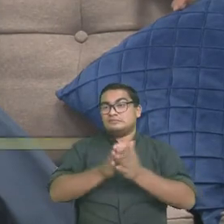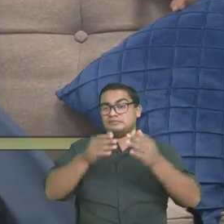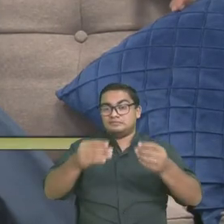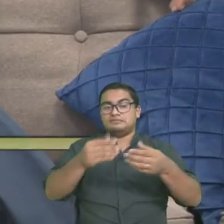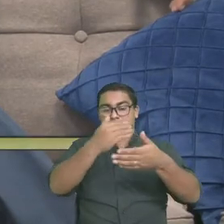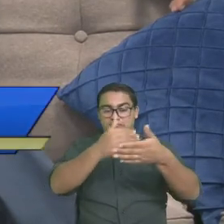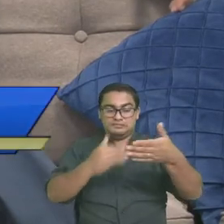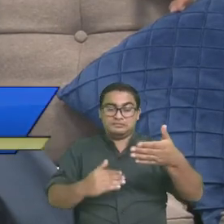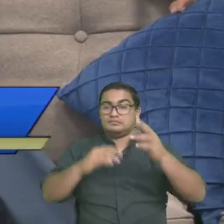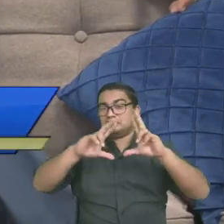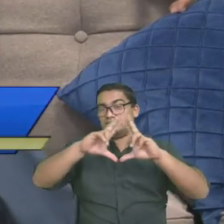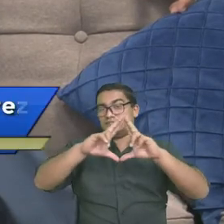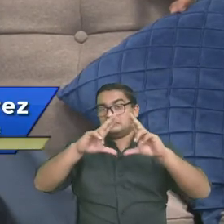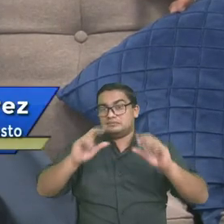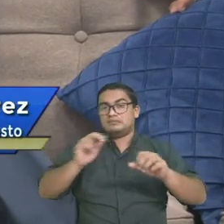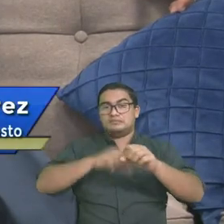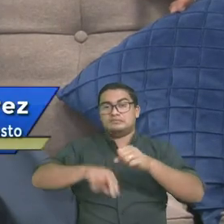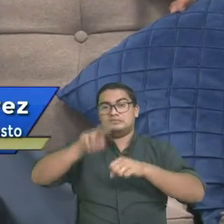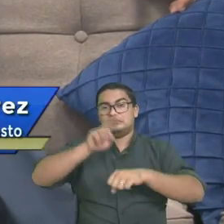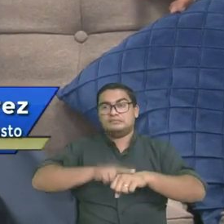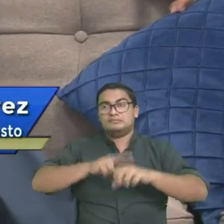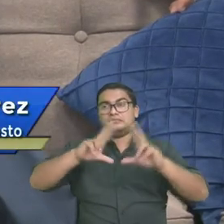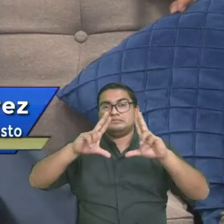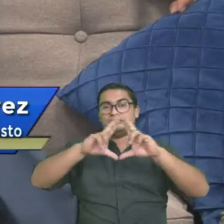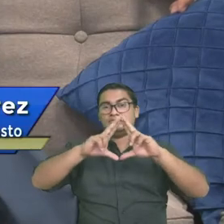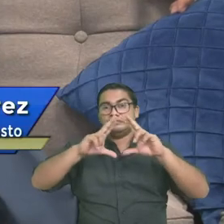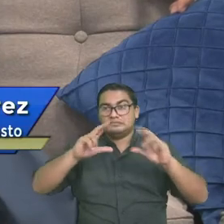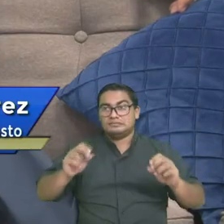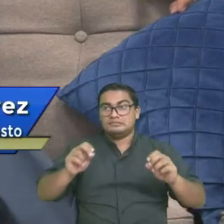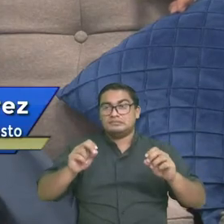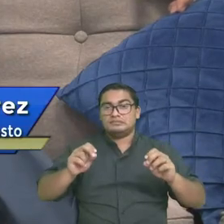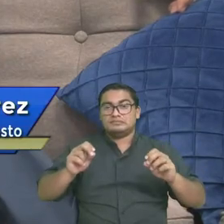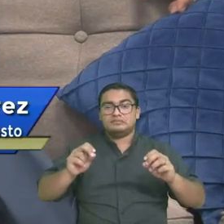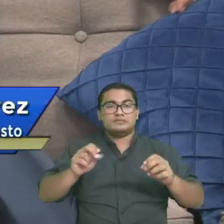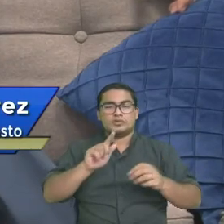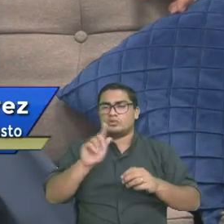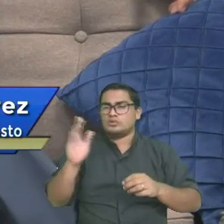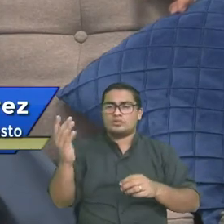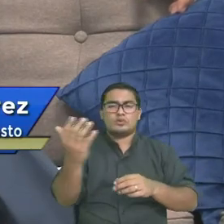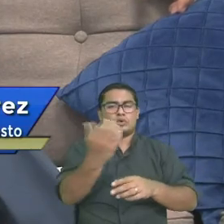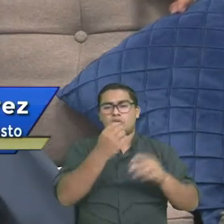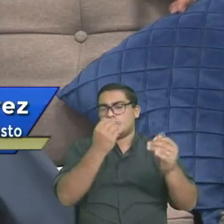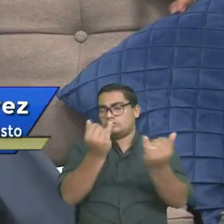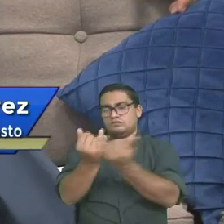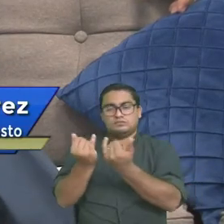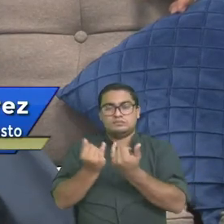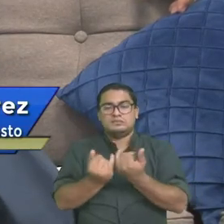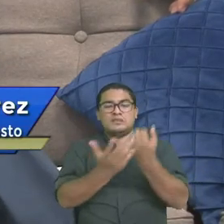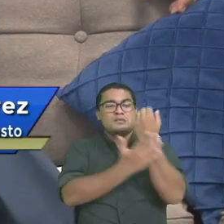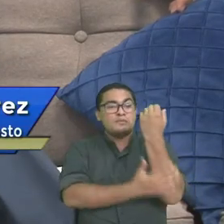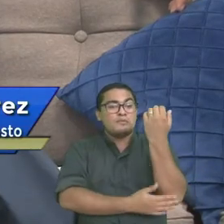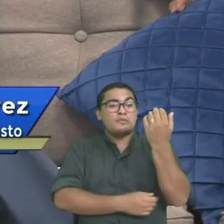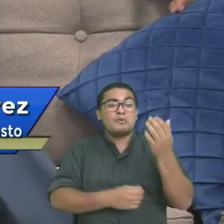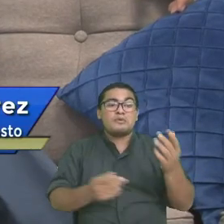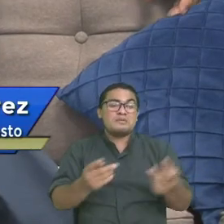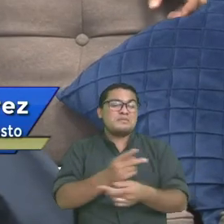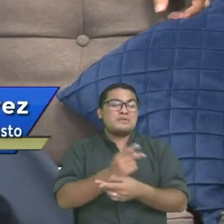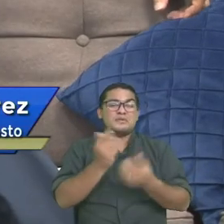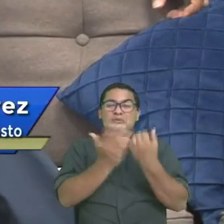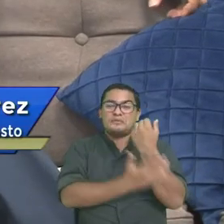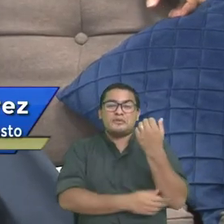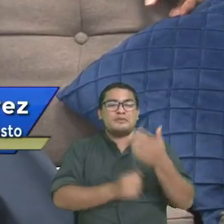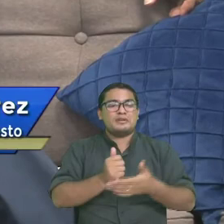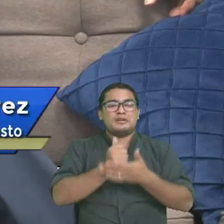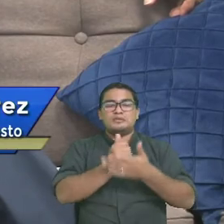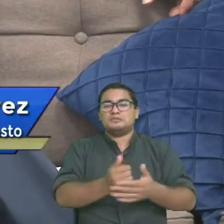país, es un documento nación, es un documento sin colores políticos, un documento para reducir pobreza y pobreza extrema, cómo